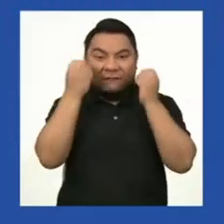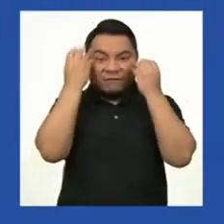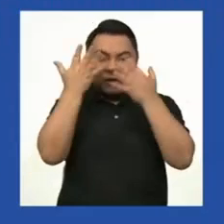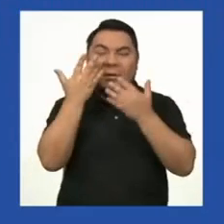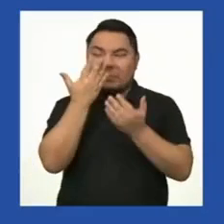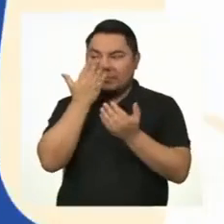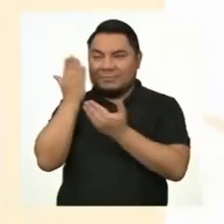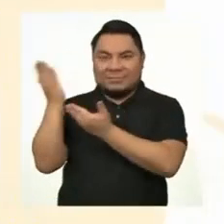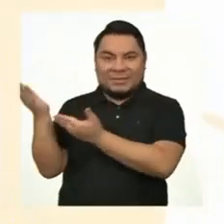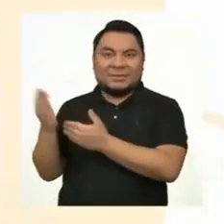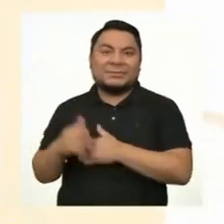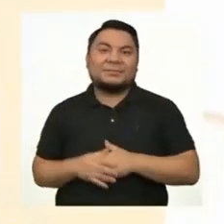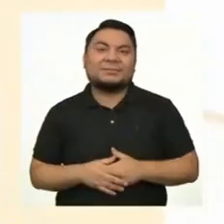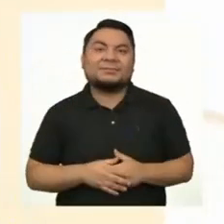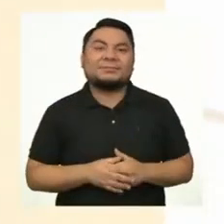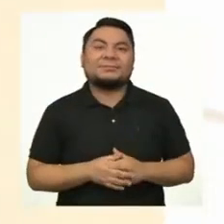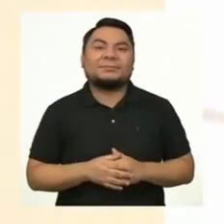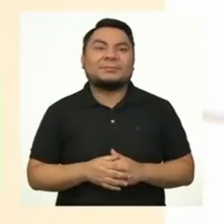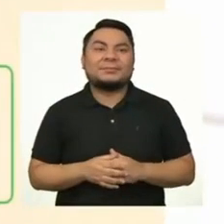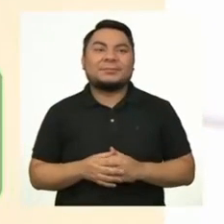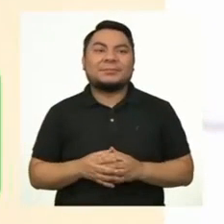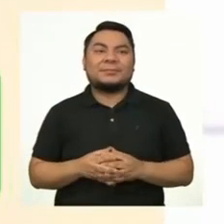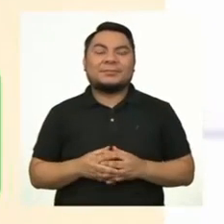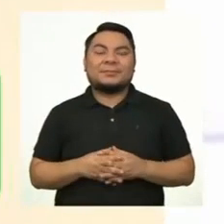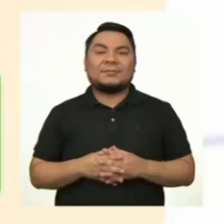así.